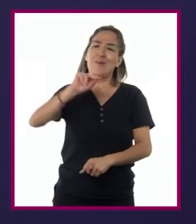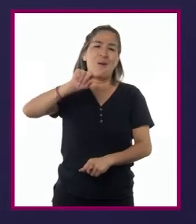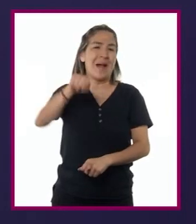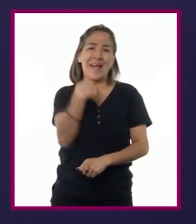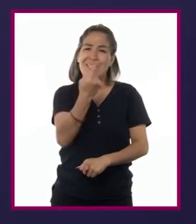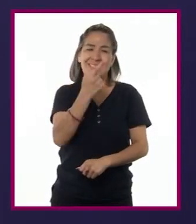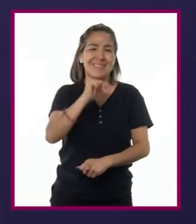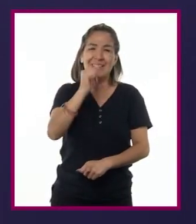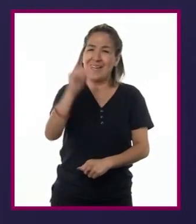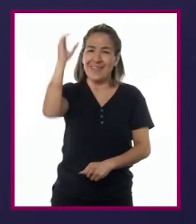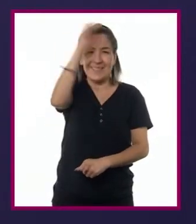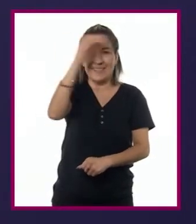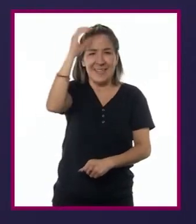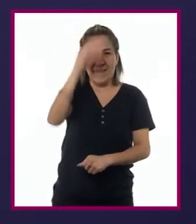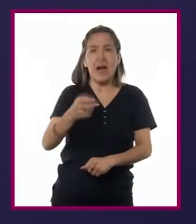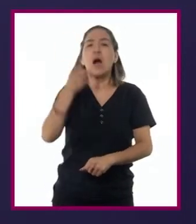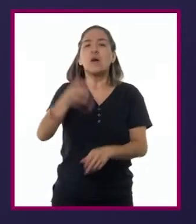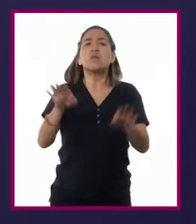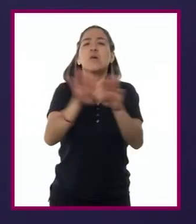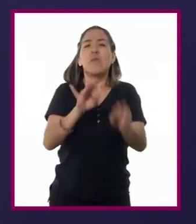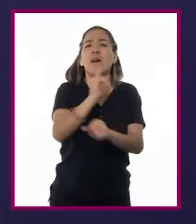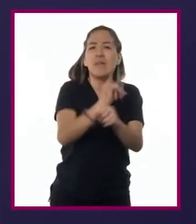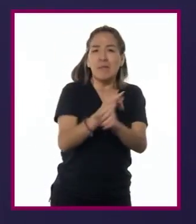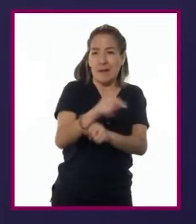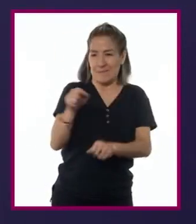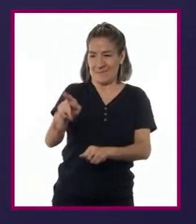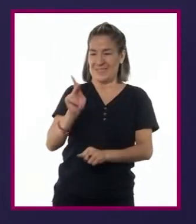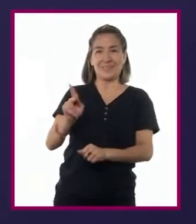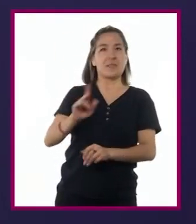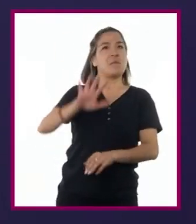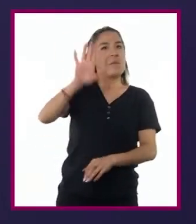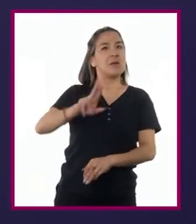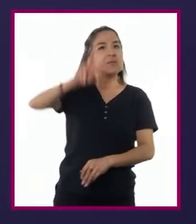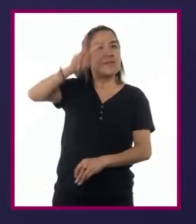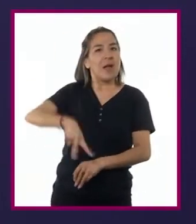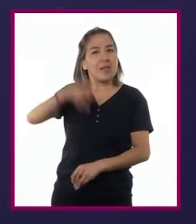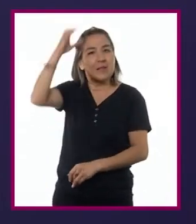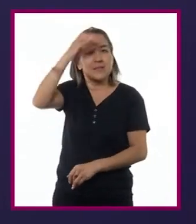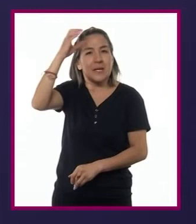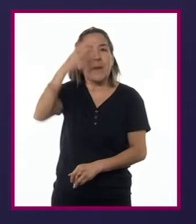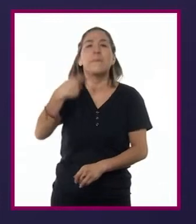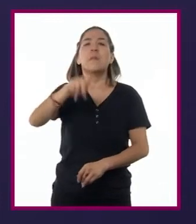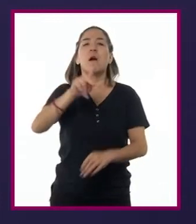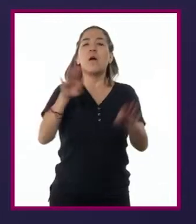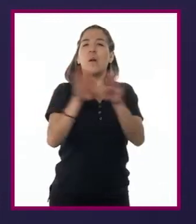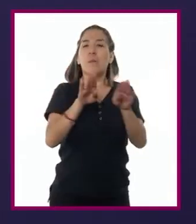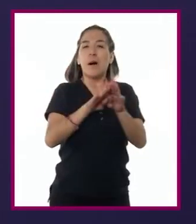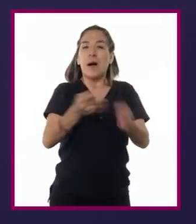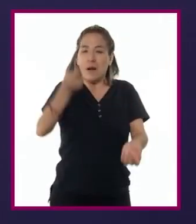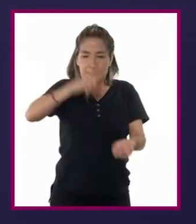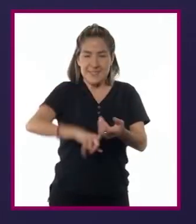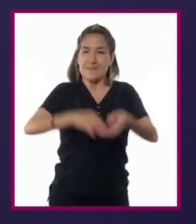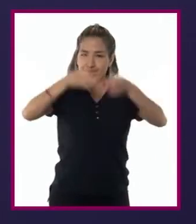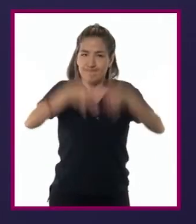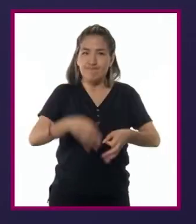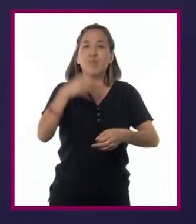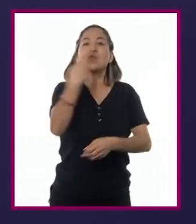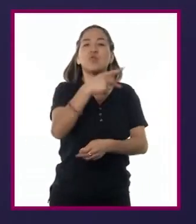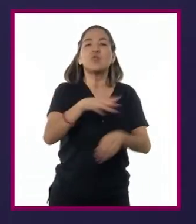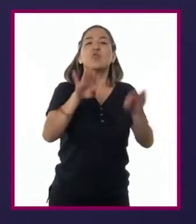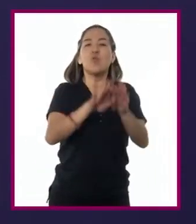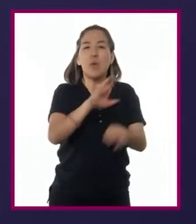La forma de investigar parece científica, pero no considera los procesos reconocidos por la